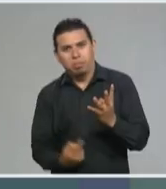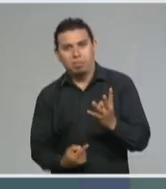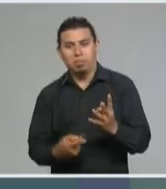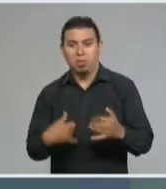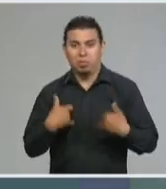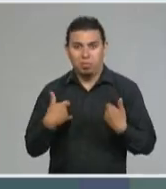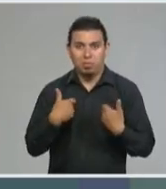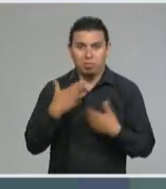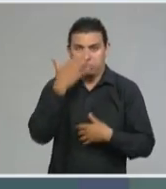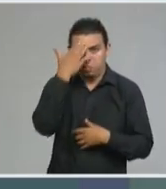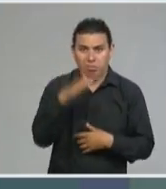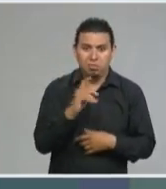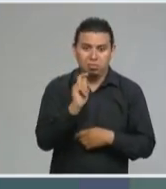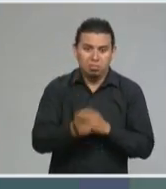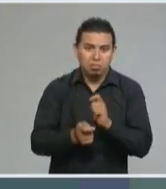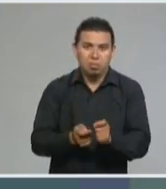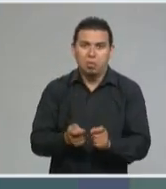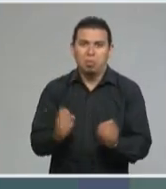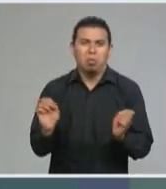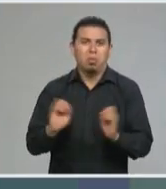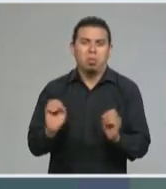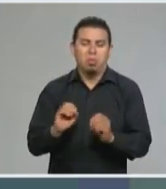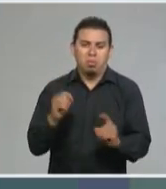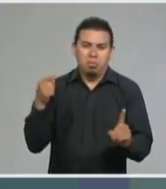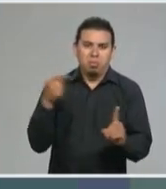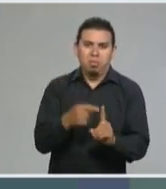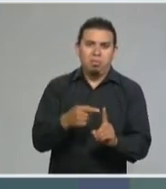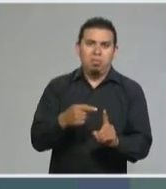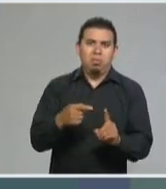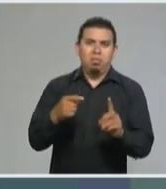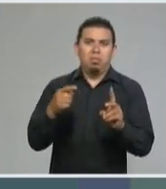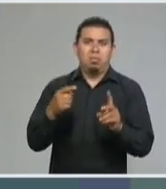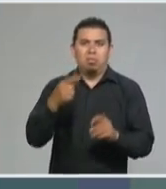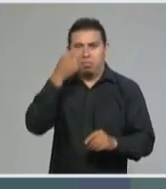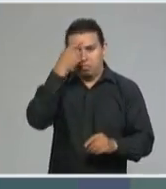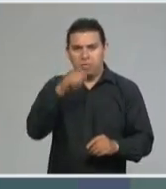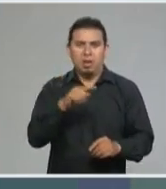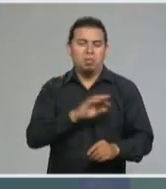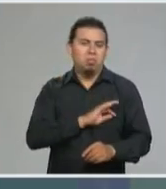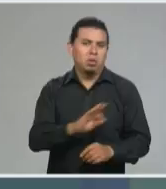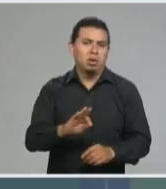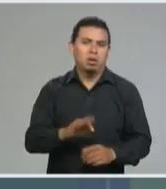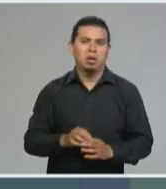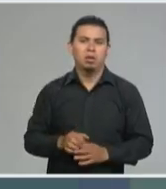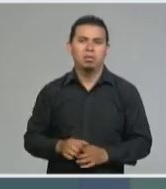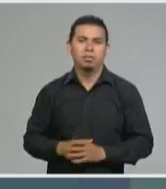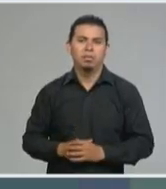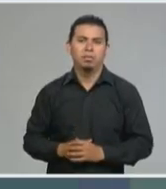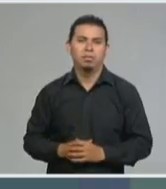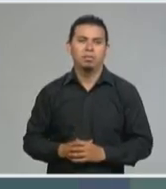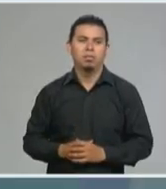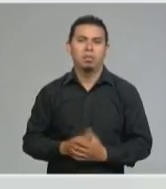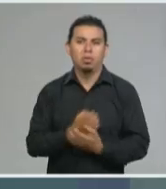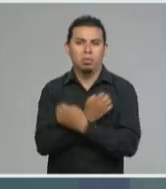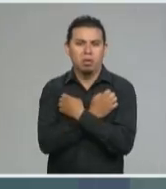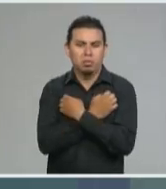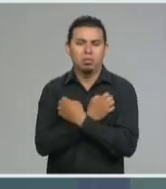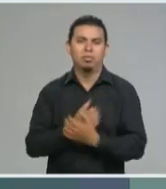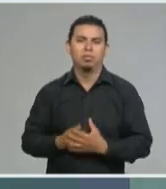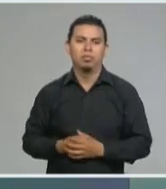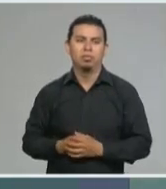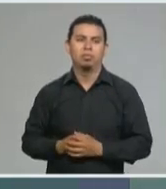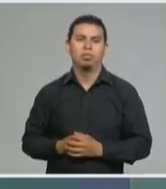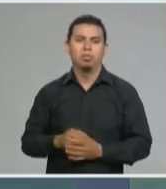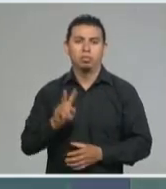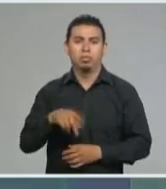jóvenes no estamos tan apegados a tener esa, ¿cómo te dice, educación? Es un poquito